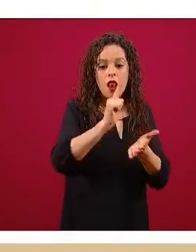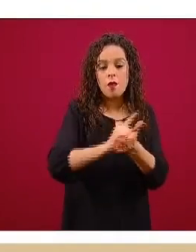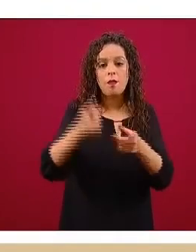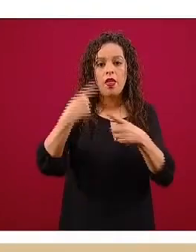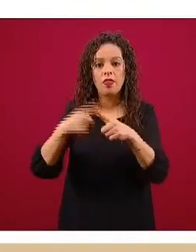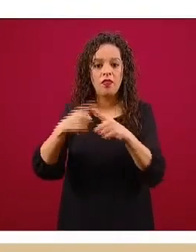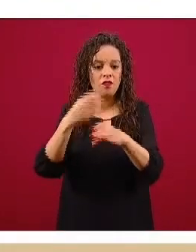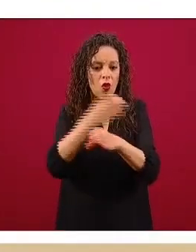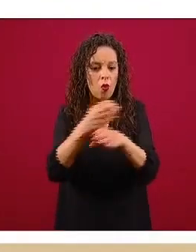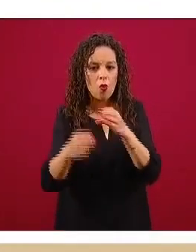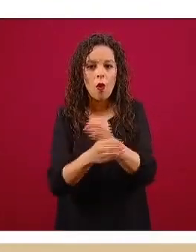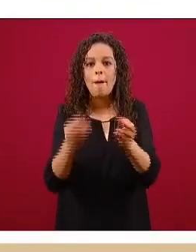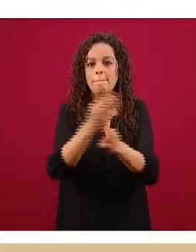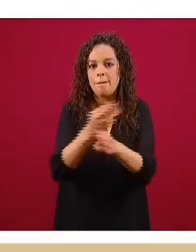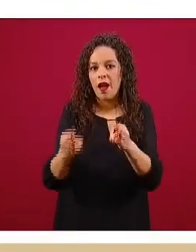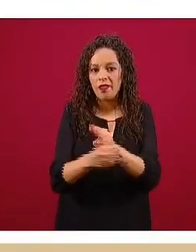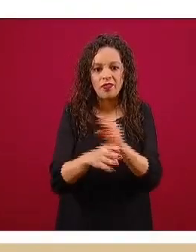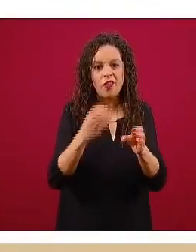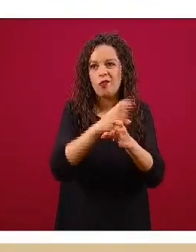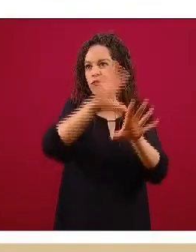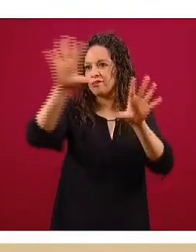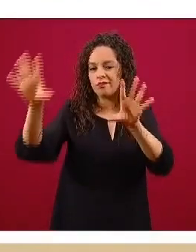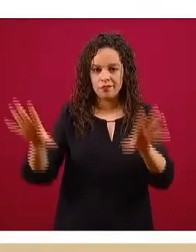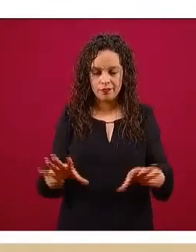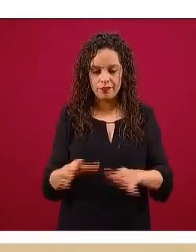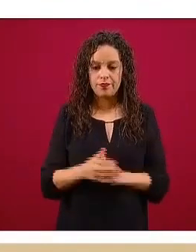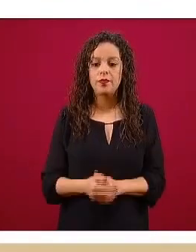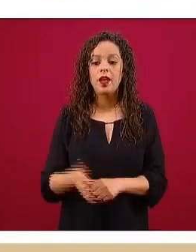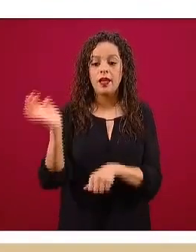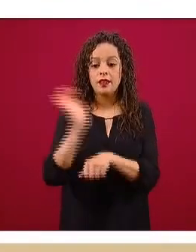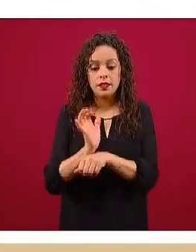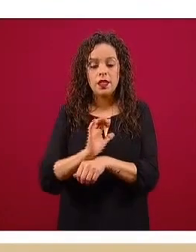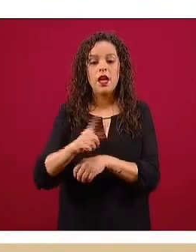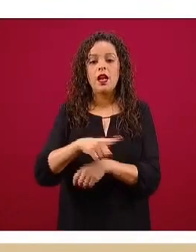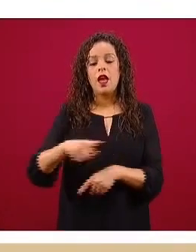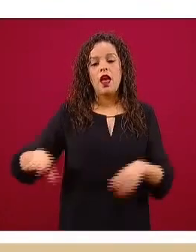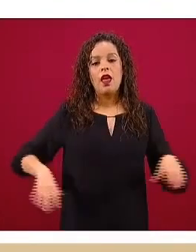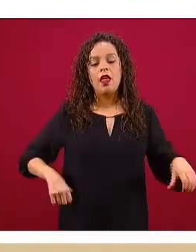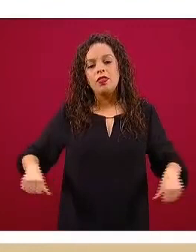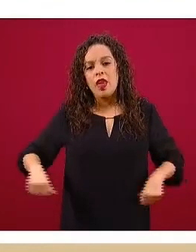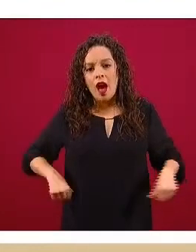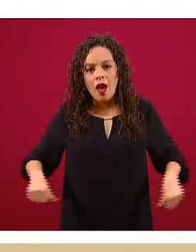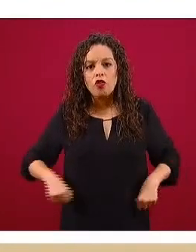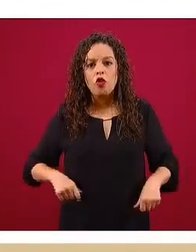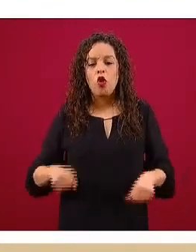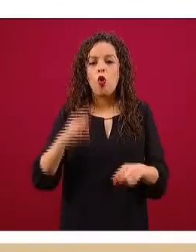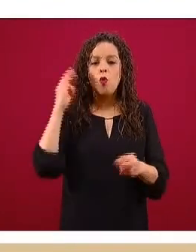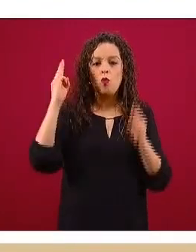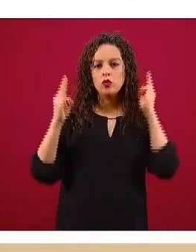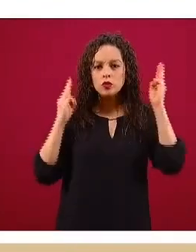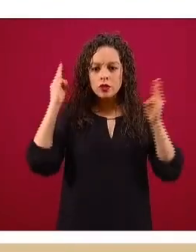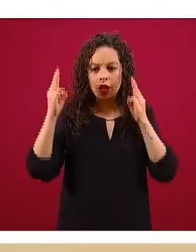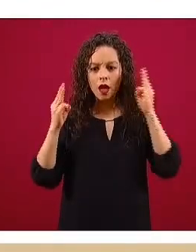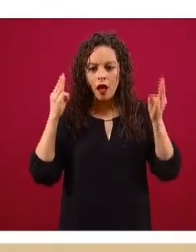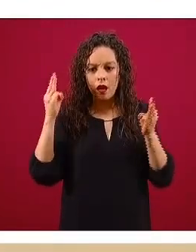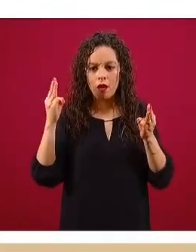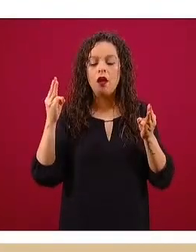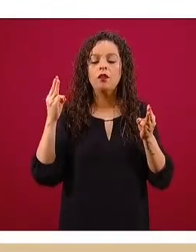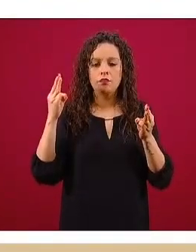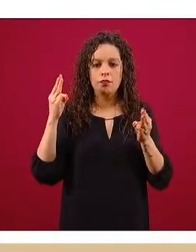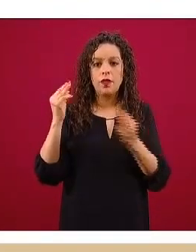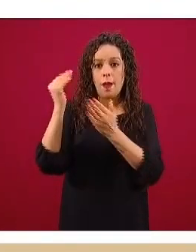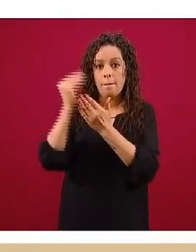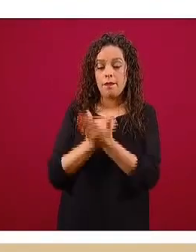para estos servicios. En el caso de cines, teatros, museos, eventos culturales, pero que tengan menos de 500